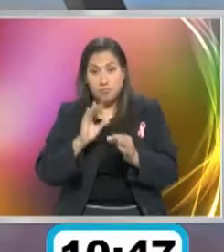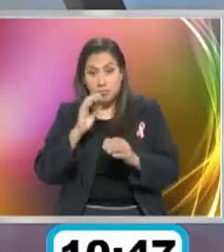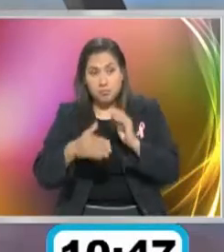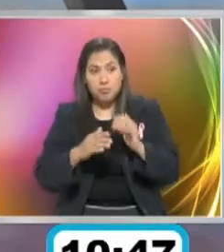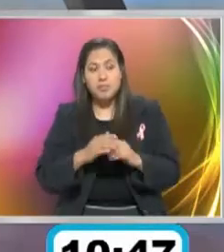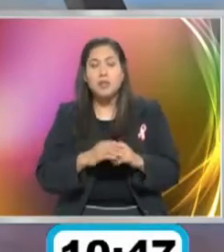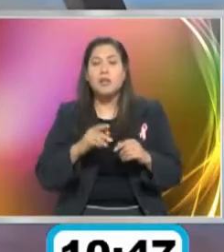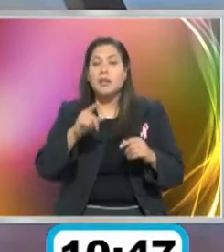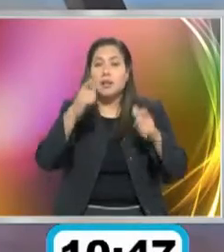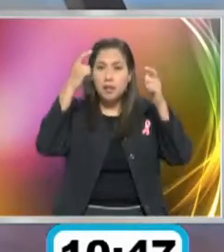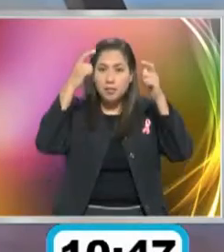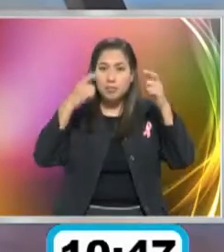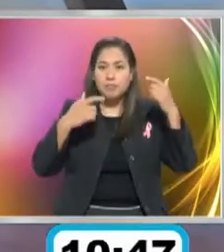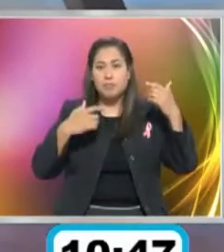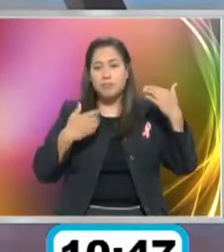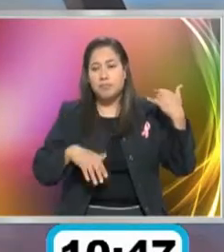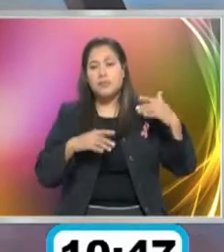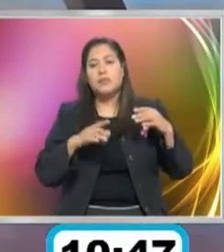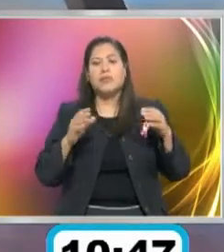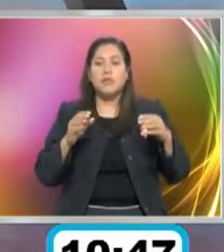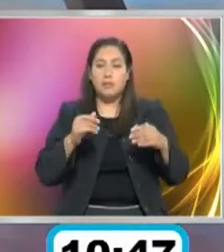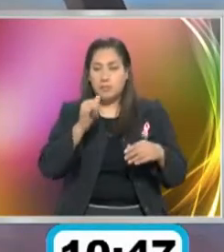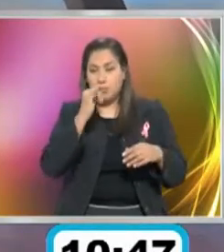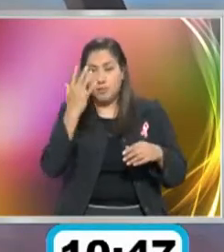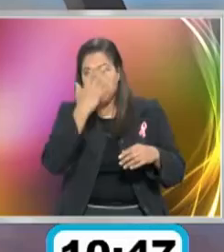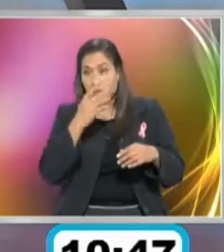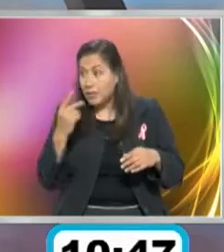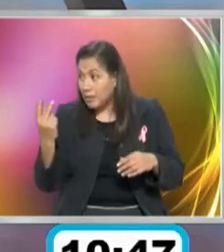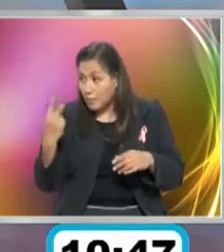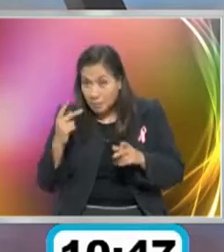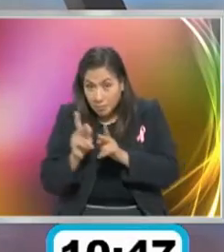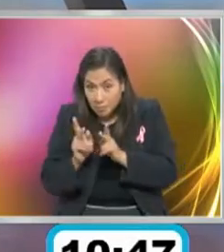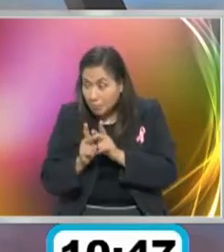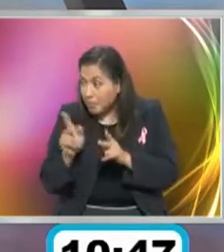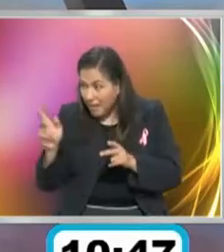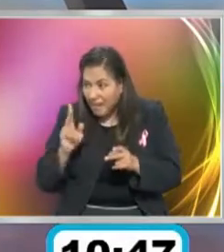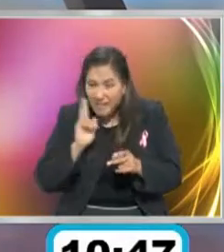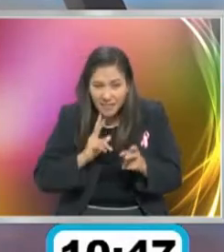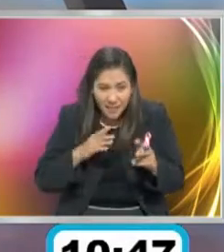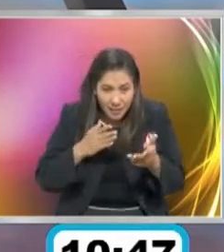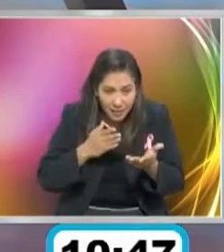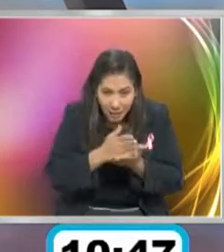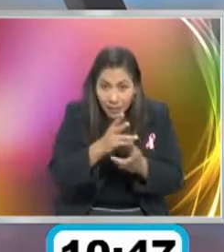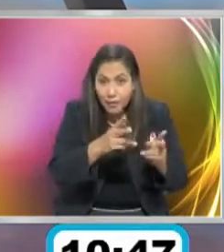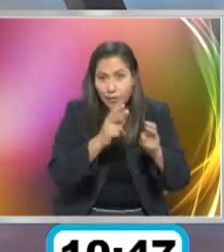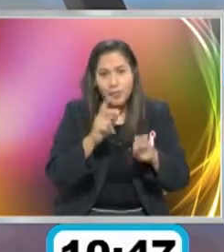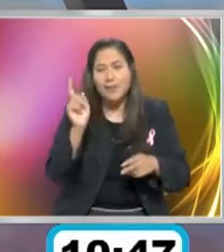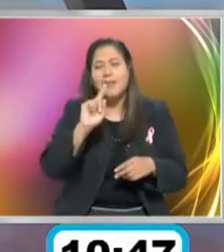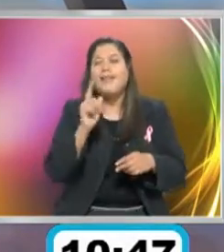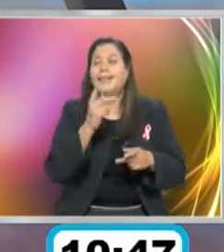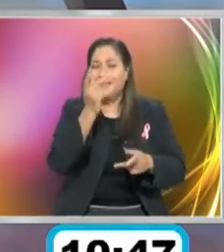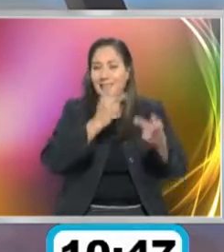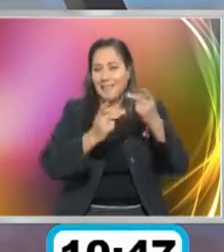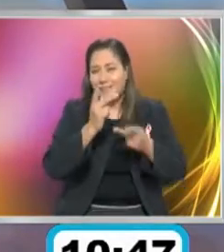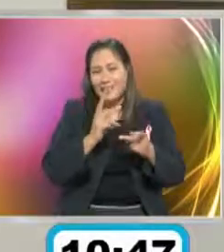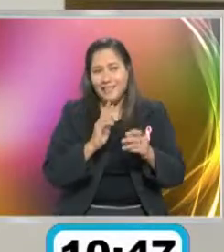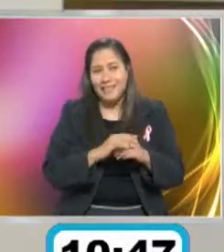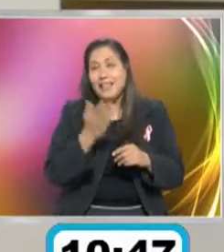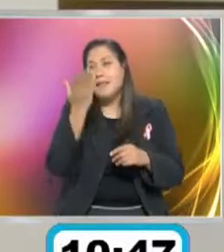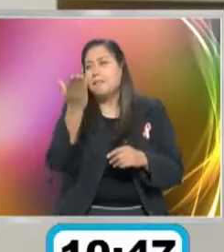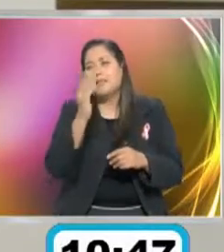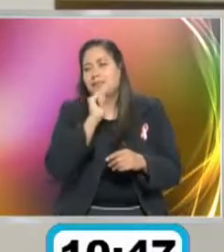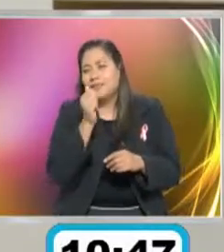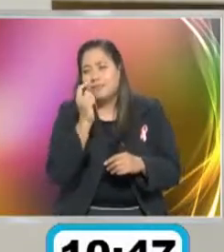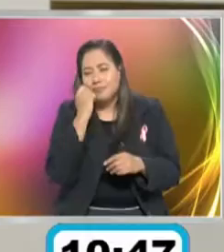mariachis se pusieron hasta las manitas y mi primo y yo fuimos a robarnos los instrumentos. Bueno, a pedirlos prestados. A tomar los prestados, ¿no? Sin pedirlos, ¿no? No los